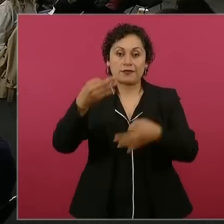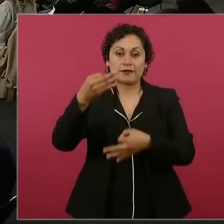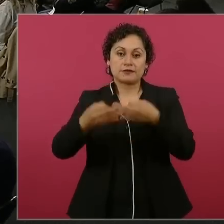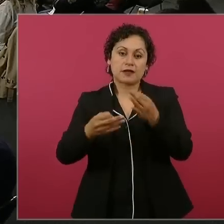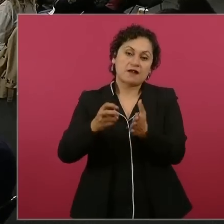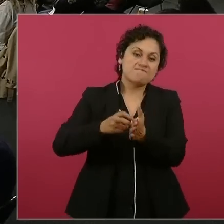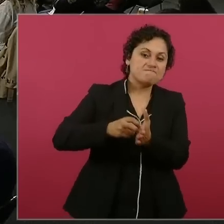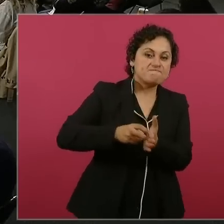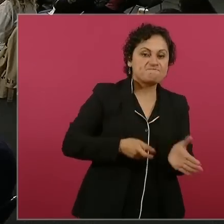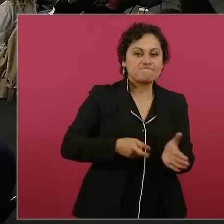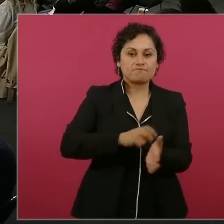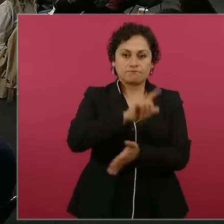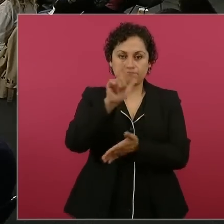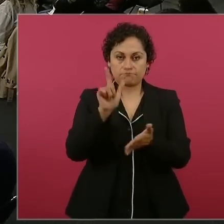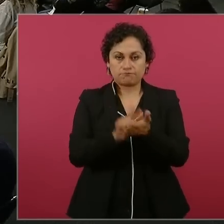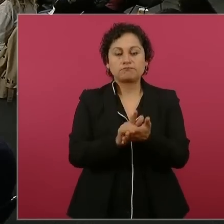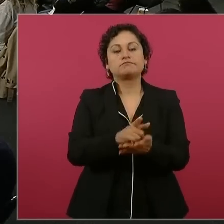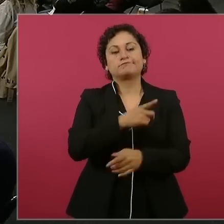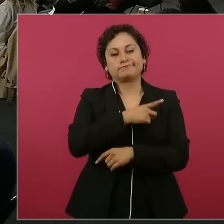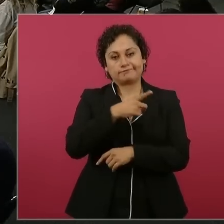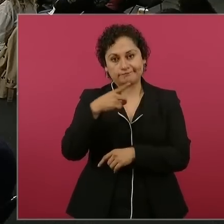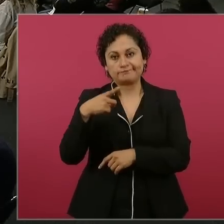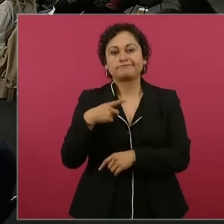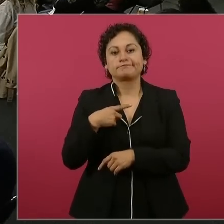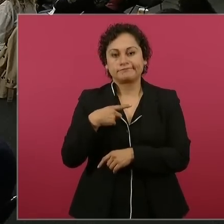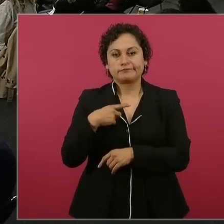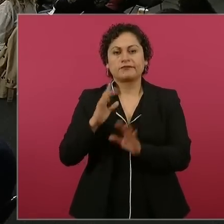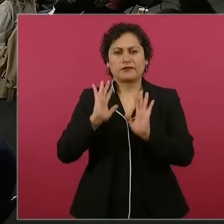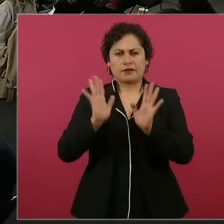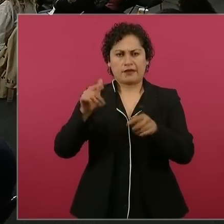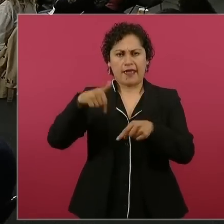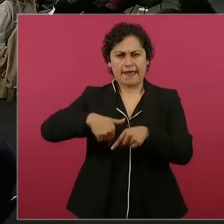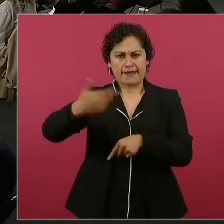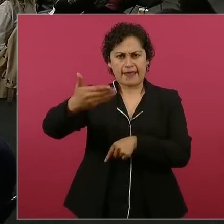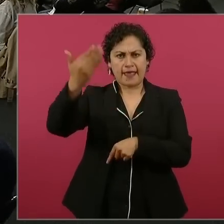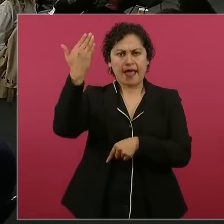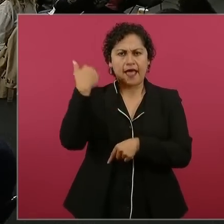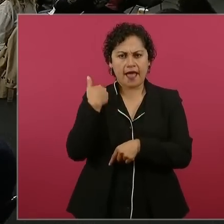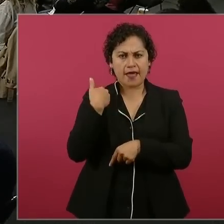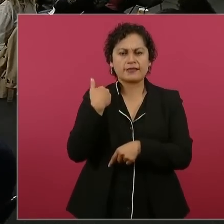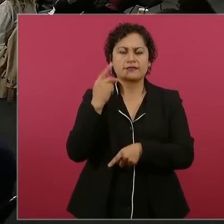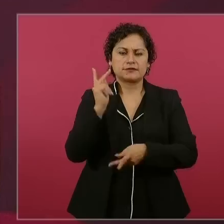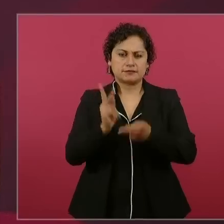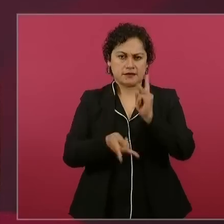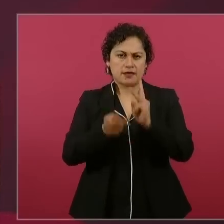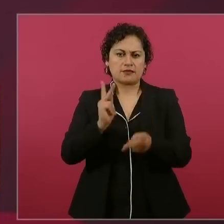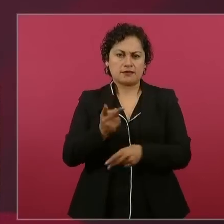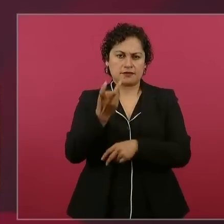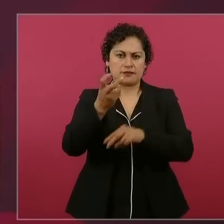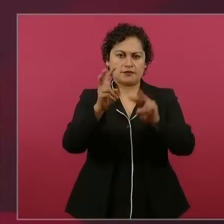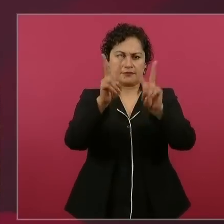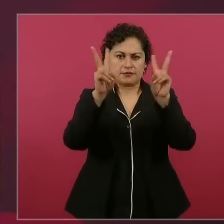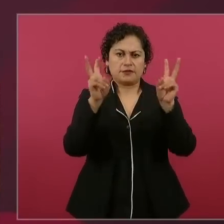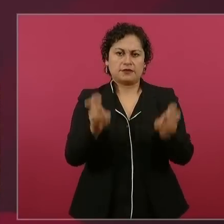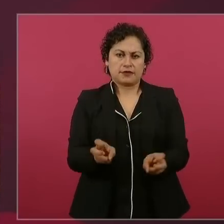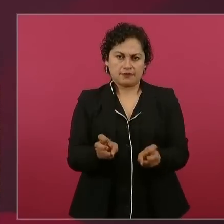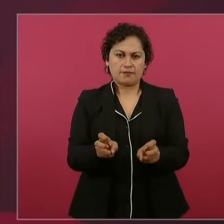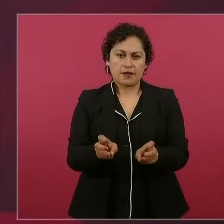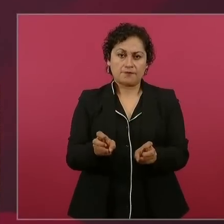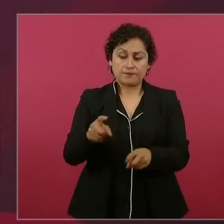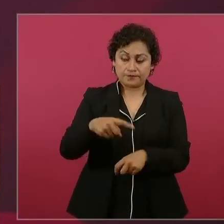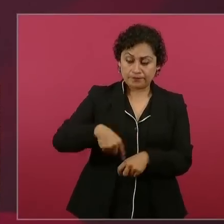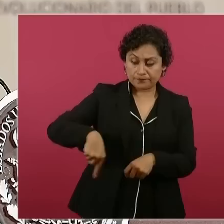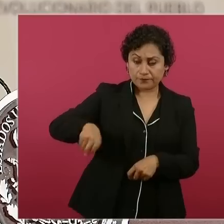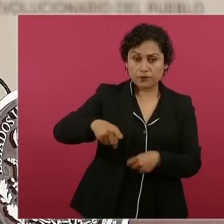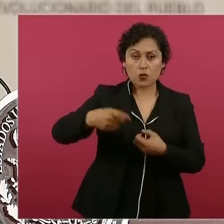hablábamos aquí de que deben de ser elegidos los jueces,